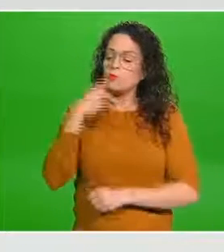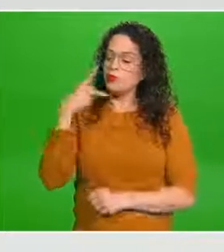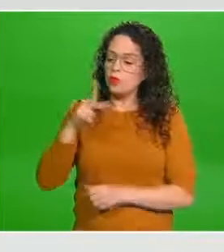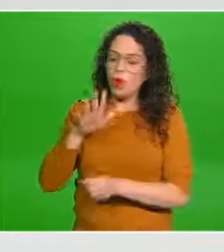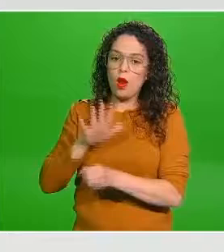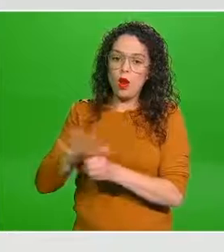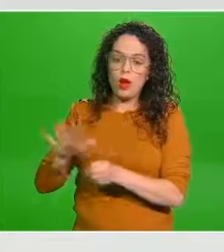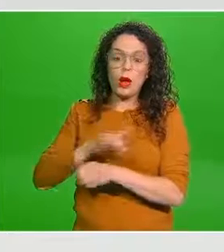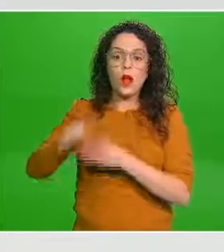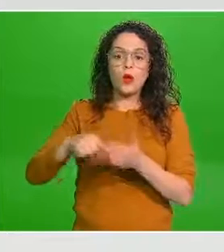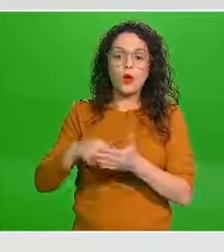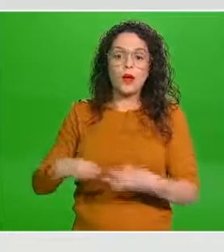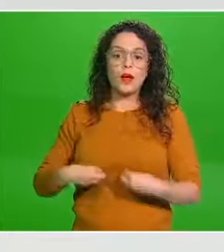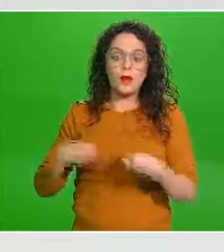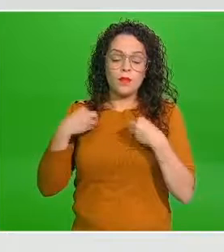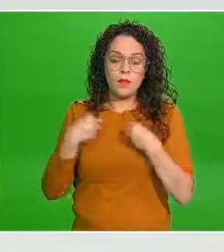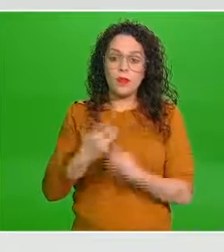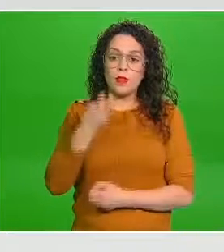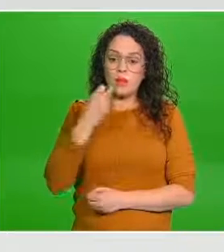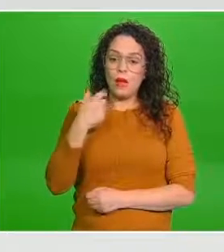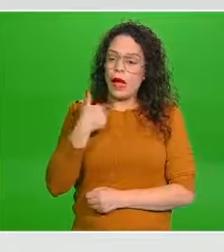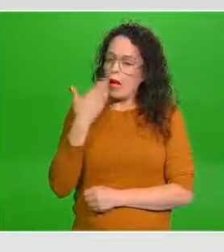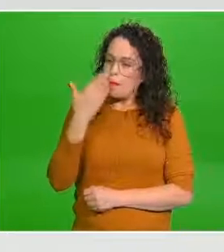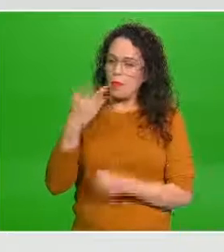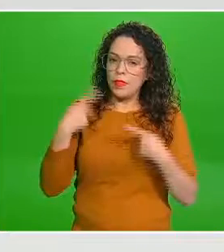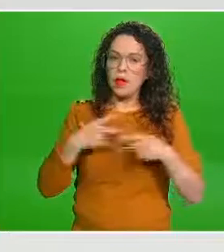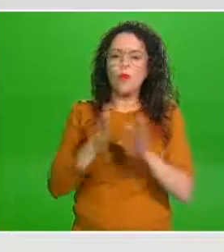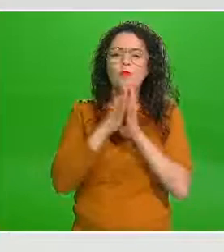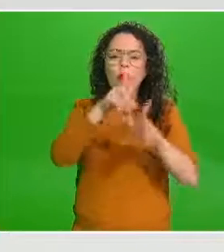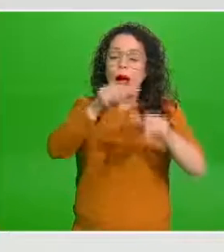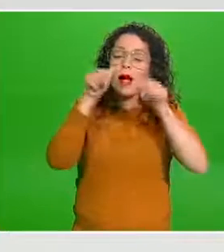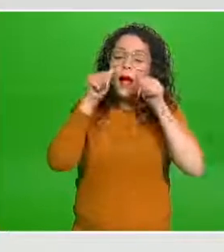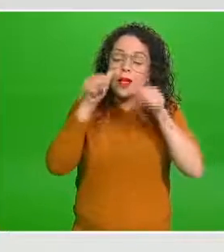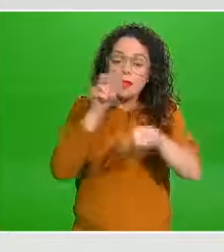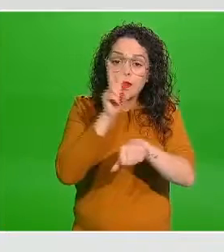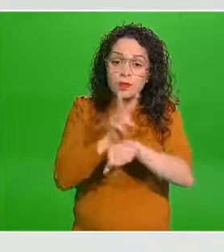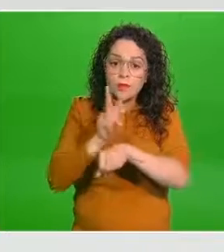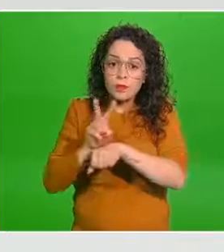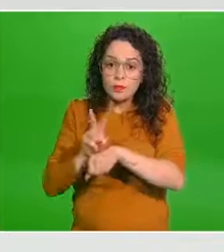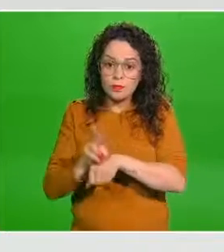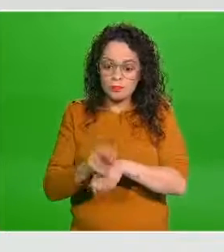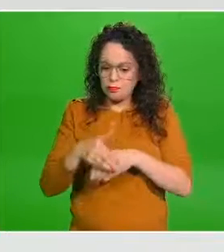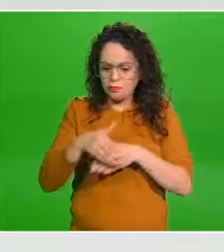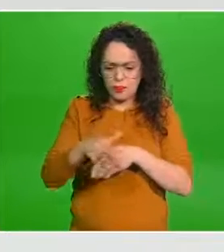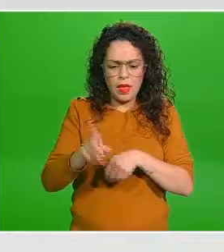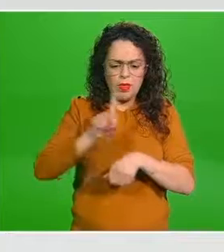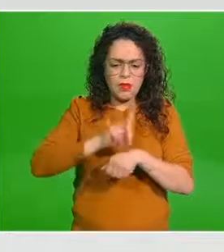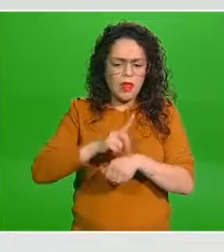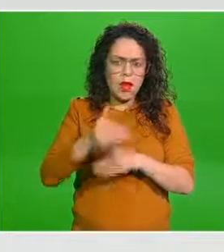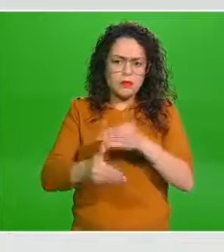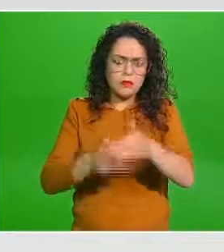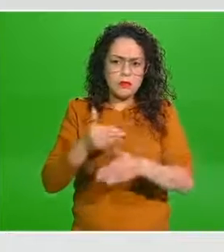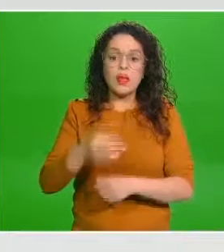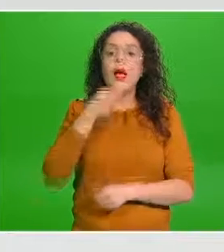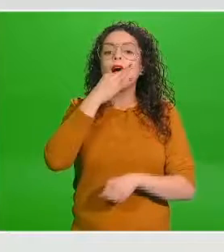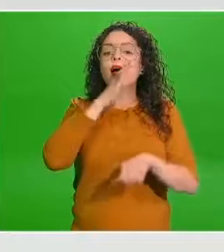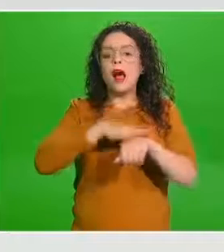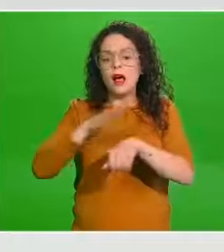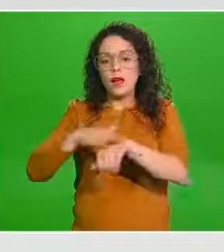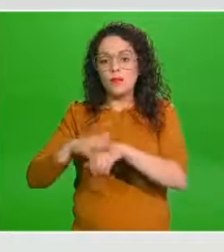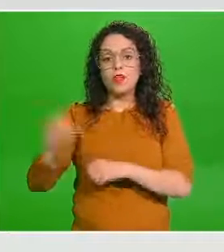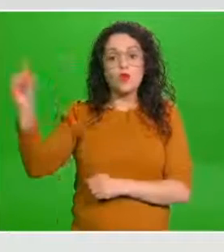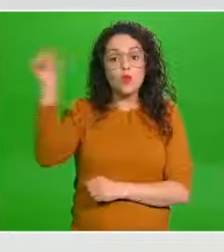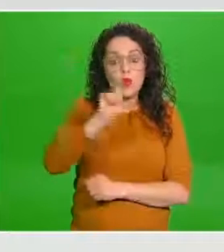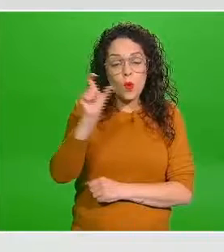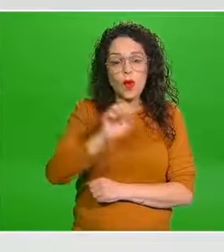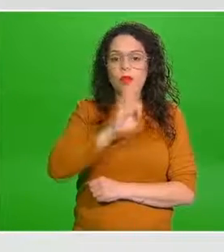por lo tanto les pediríamos también a las personas que estén muy atentas, porque de seguro en siguientes días les estarán avisando, comunicando qué día